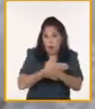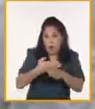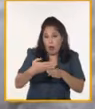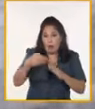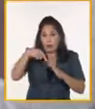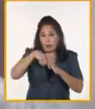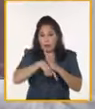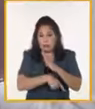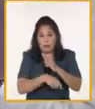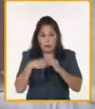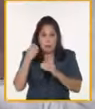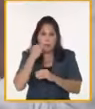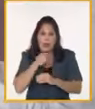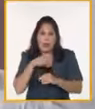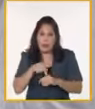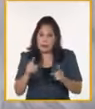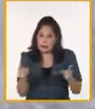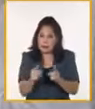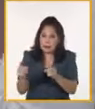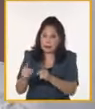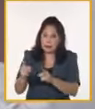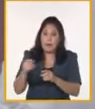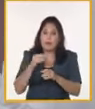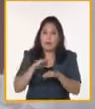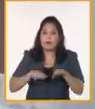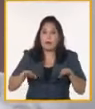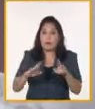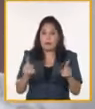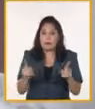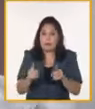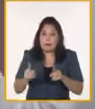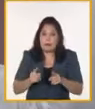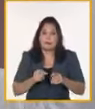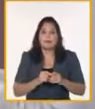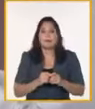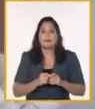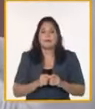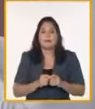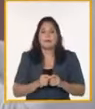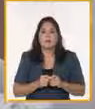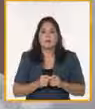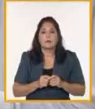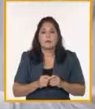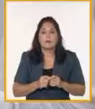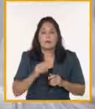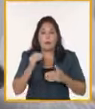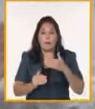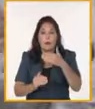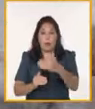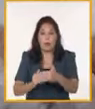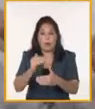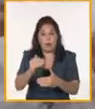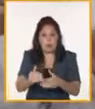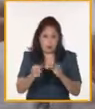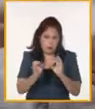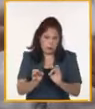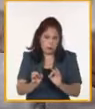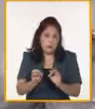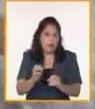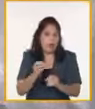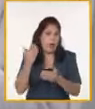mucho más que lo que se ha dicho Aquí Así mismo usted comentaba sobre el proceso que se está desarrollando pero este proceso viene